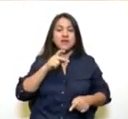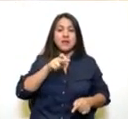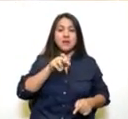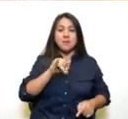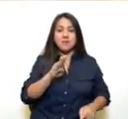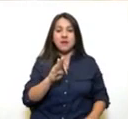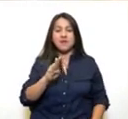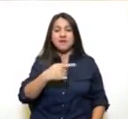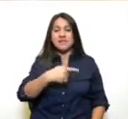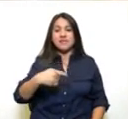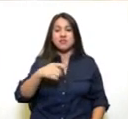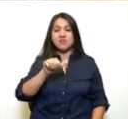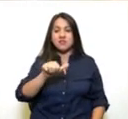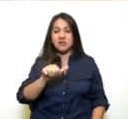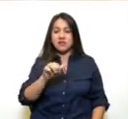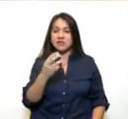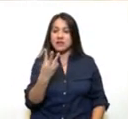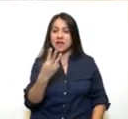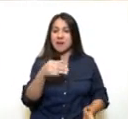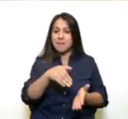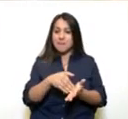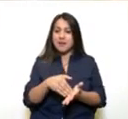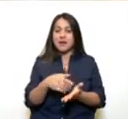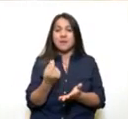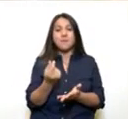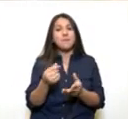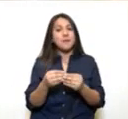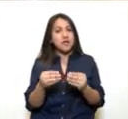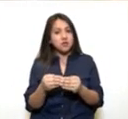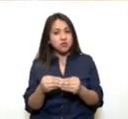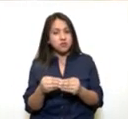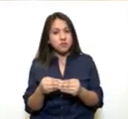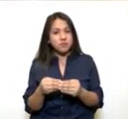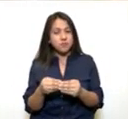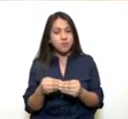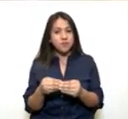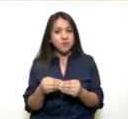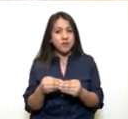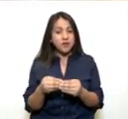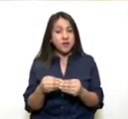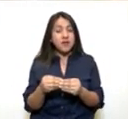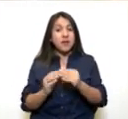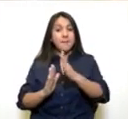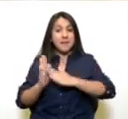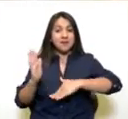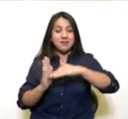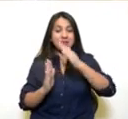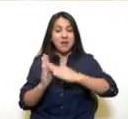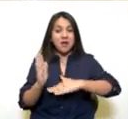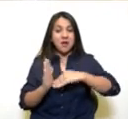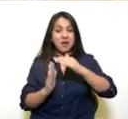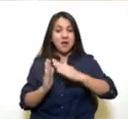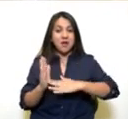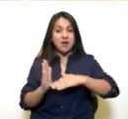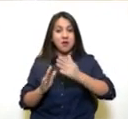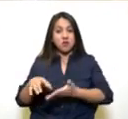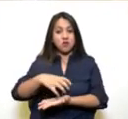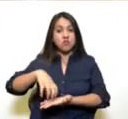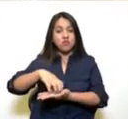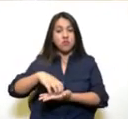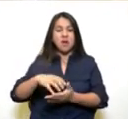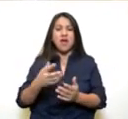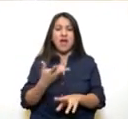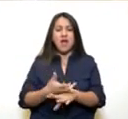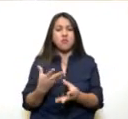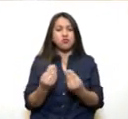de 163 mil pesos en la pintana se vive la